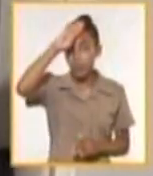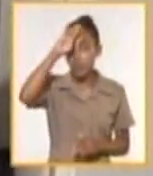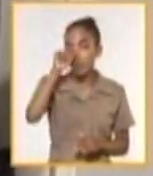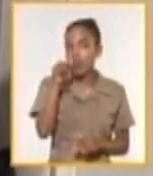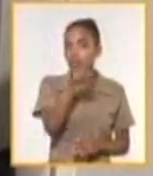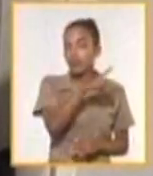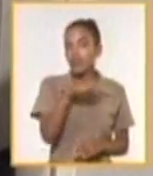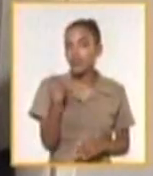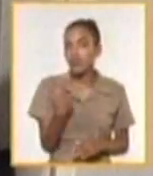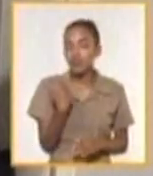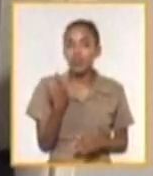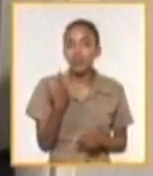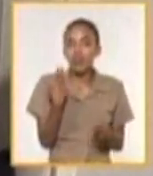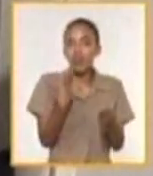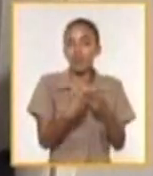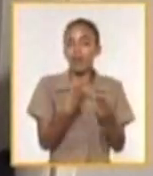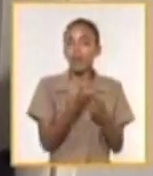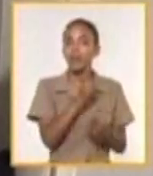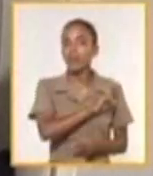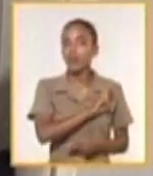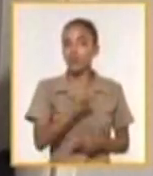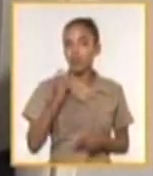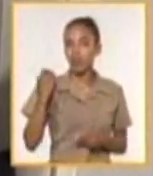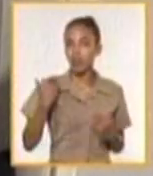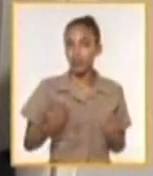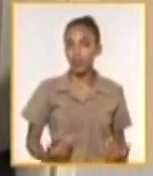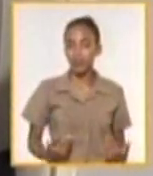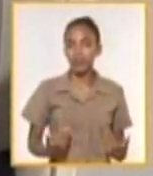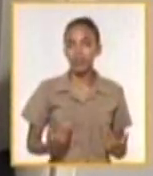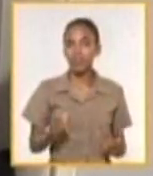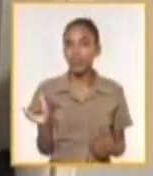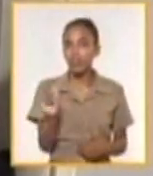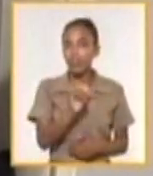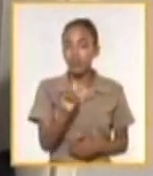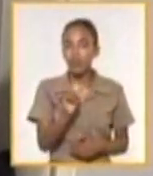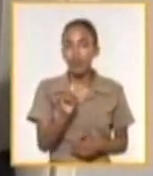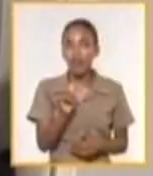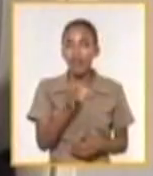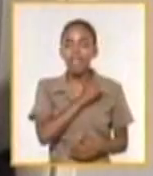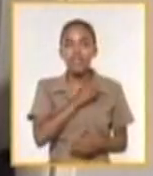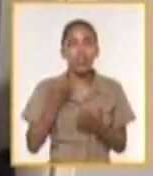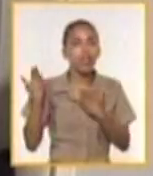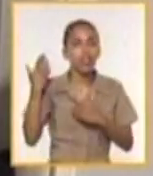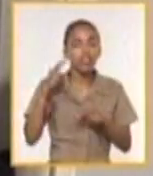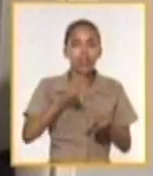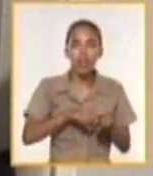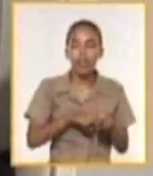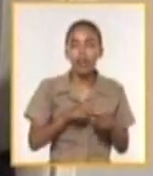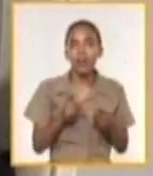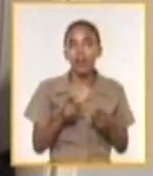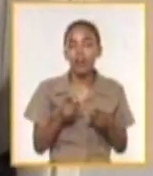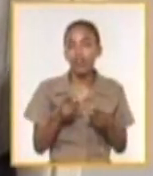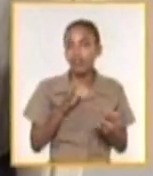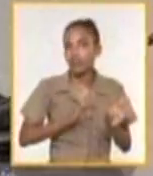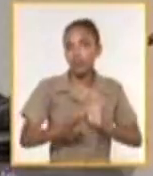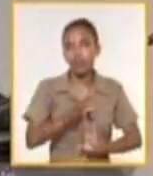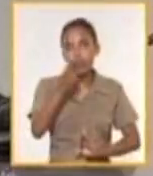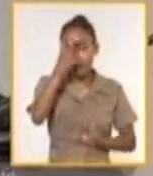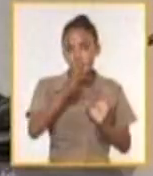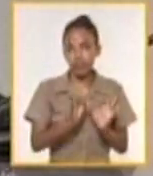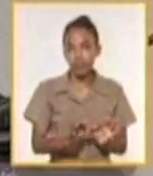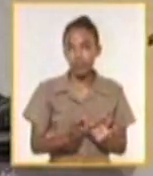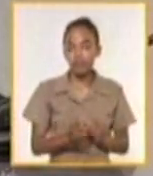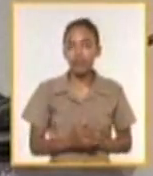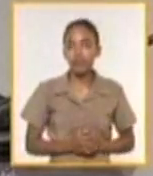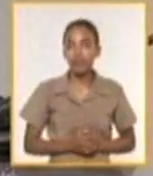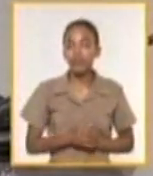creemos en una revolución profundamente ética, como la soñaba Hart, como la defendió Hart todo el tiempo. Creo que era la palabra preclara de Hart